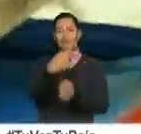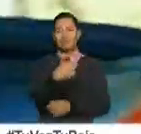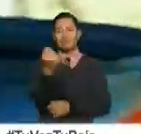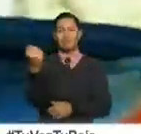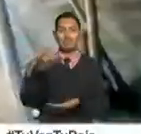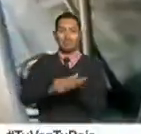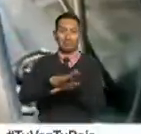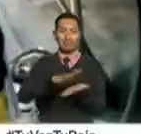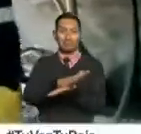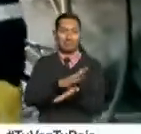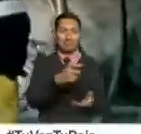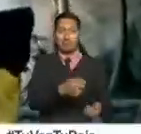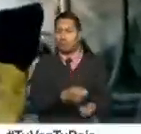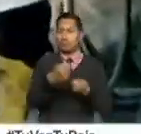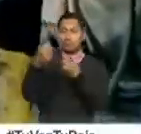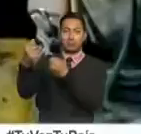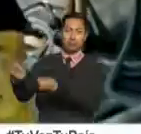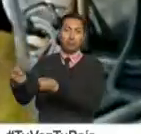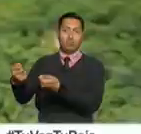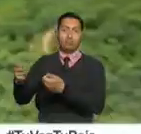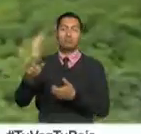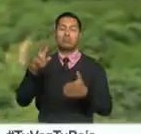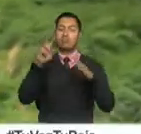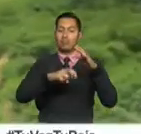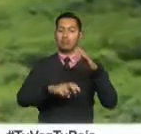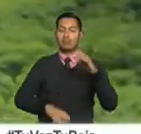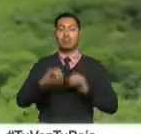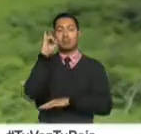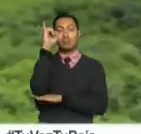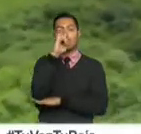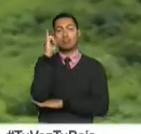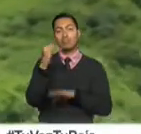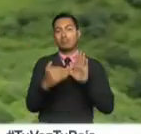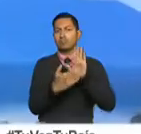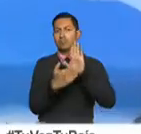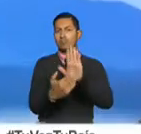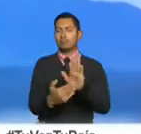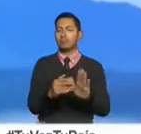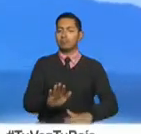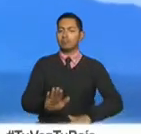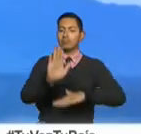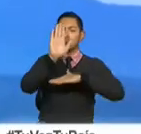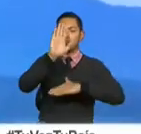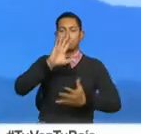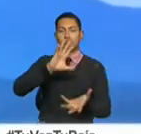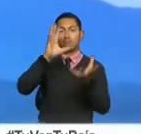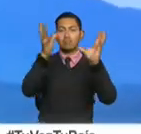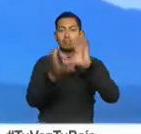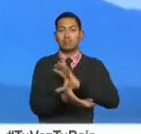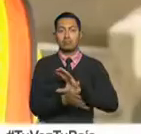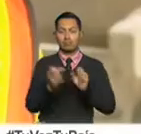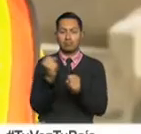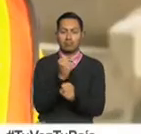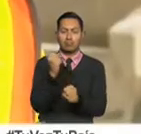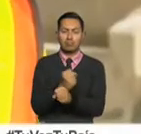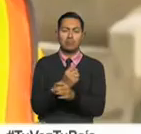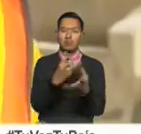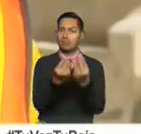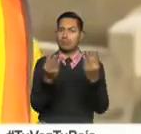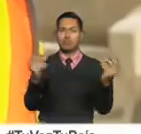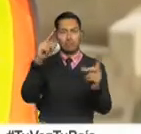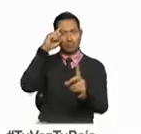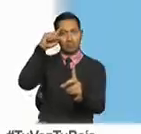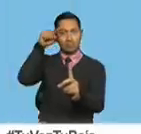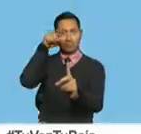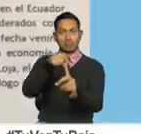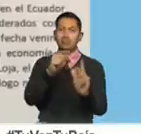socios manifestó que el sector minero industrial es un ejemplo de compromiso y evolución, generando miles de empleos directos e